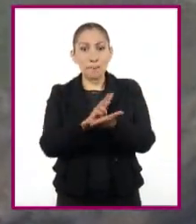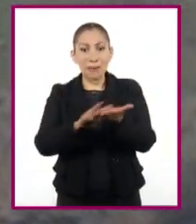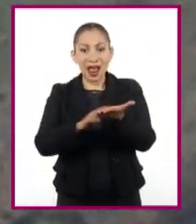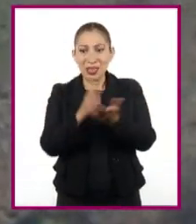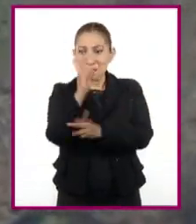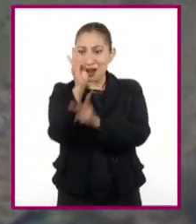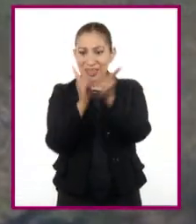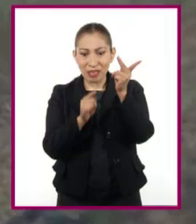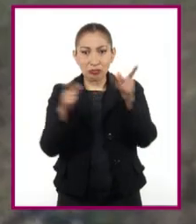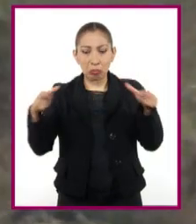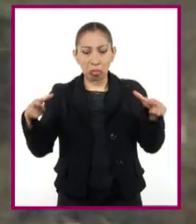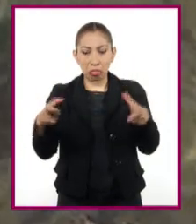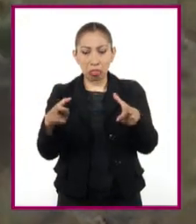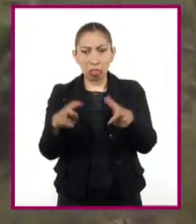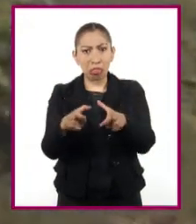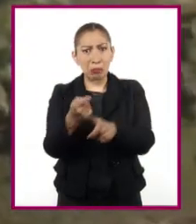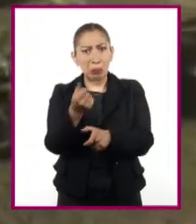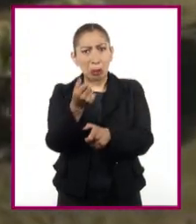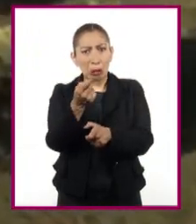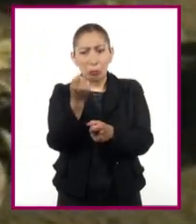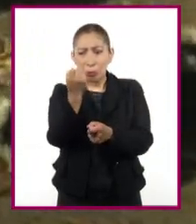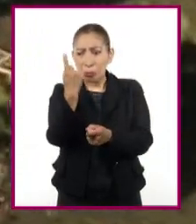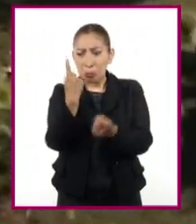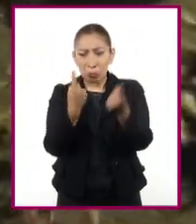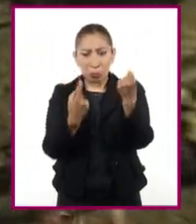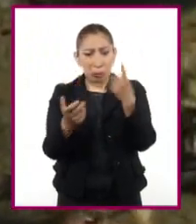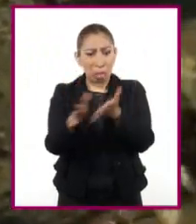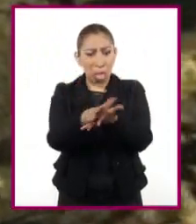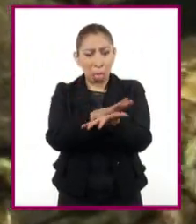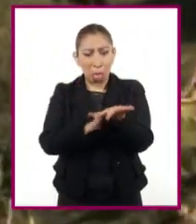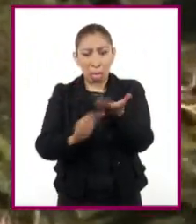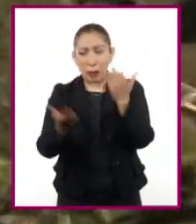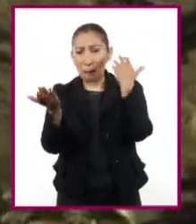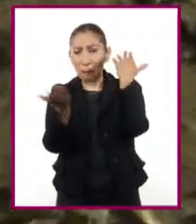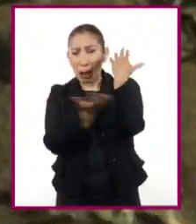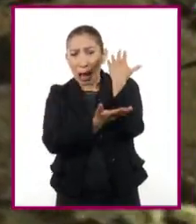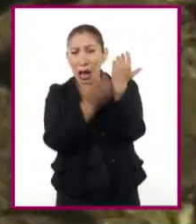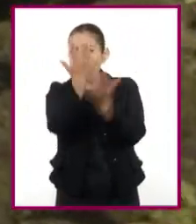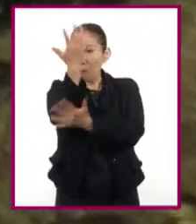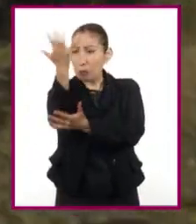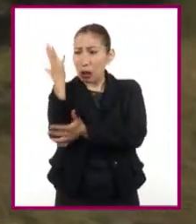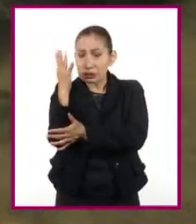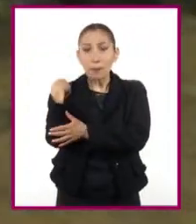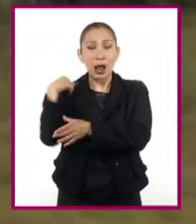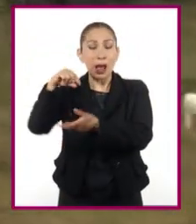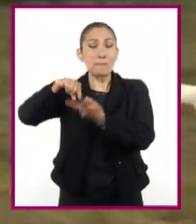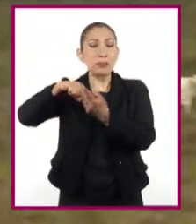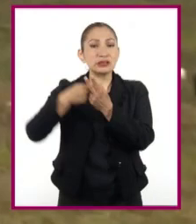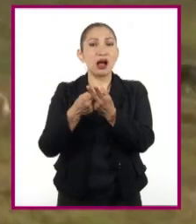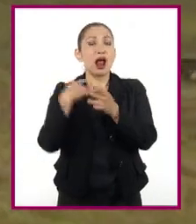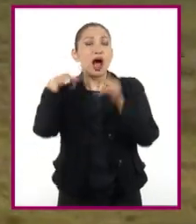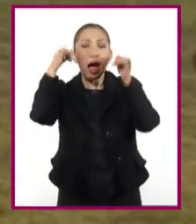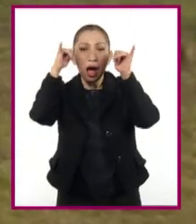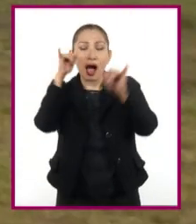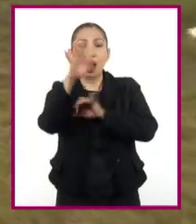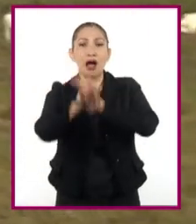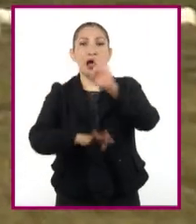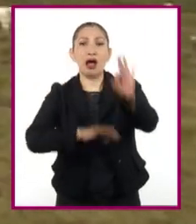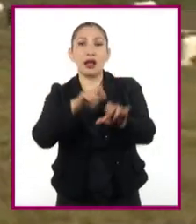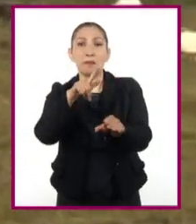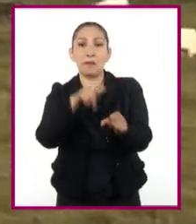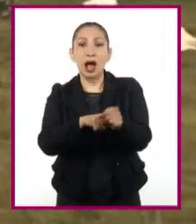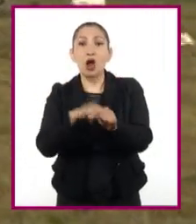a su mínima expresión, fragmentando y devastando bosques y selvas para la introducción de la ganadería y la